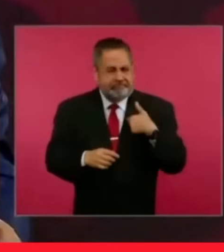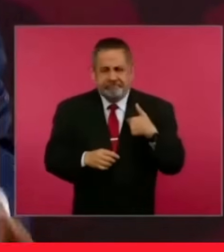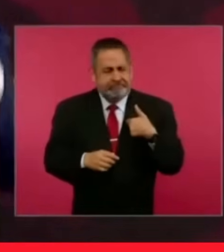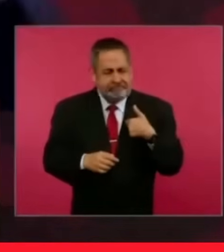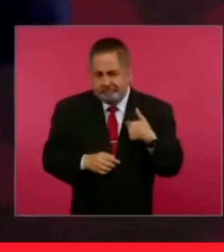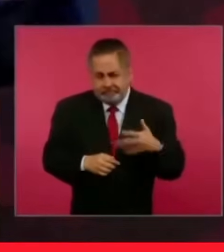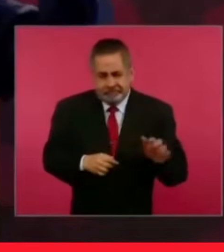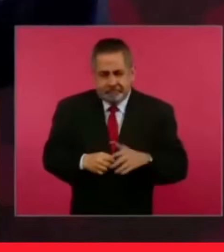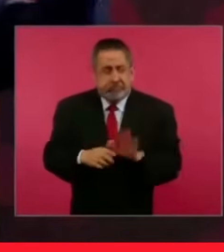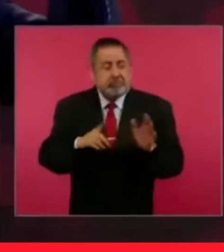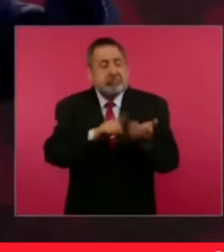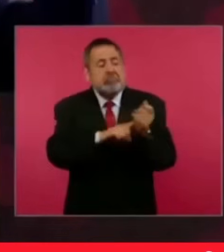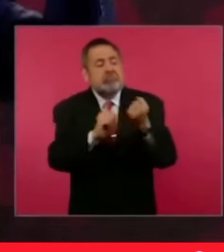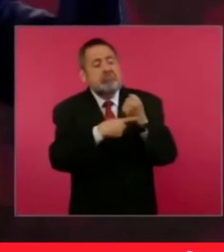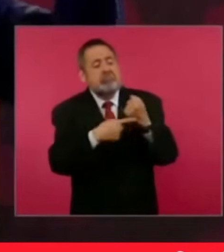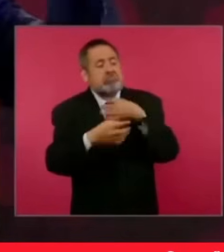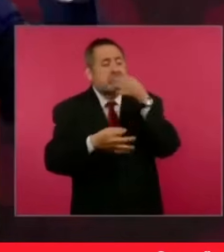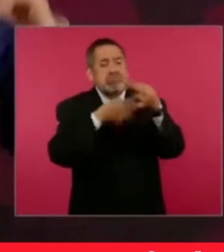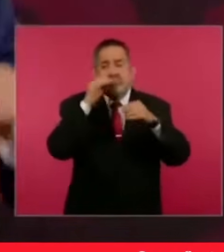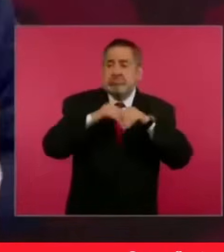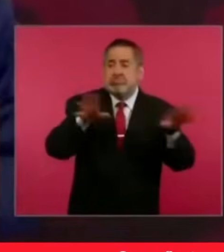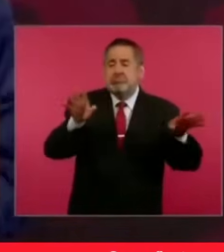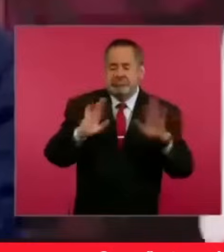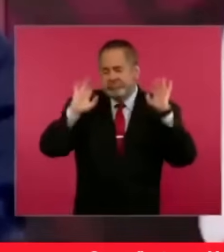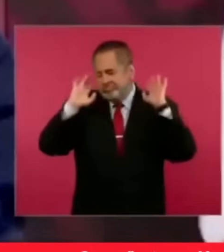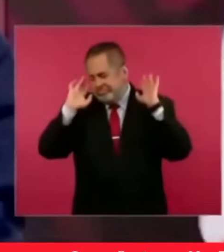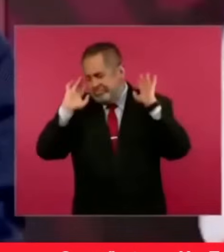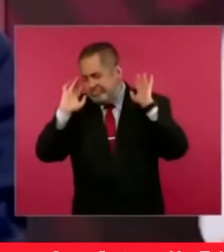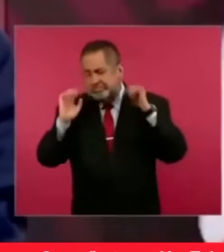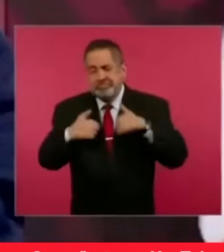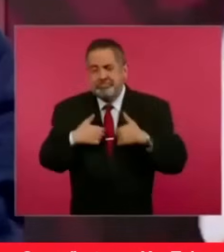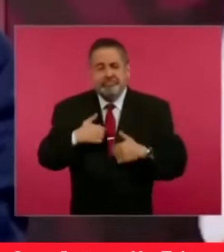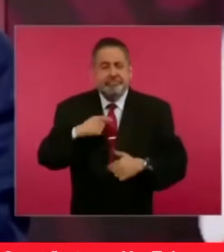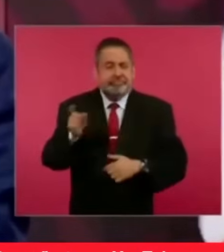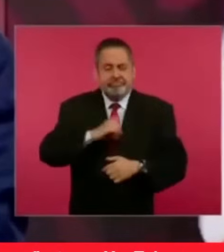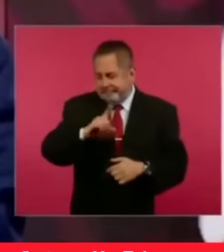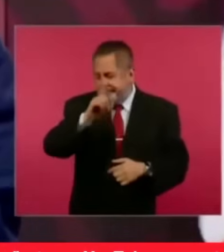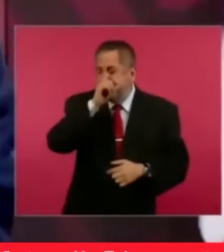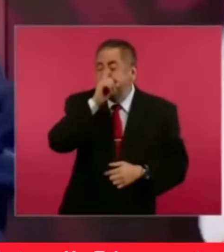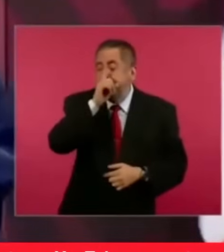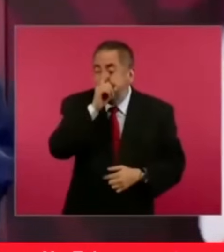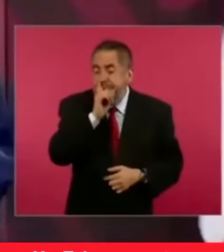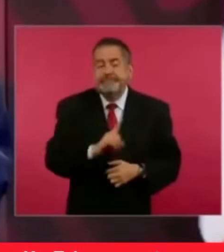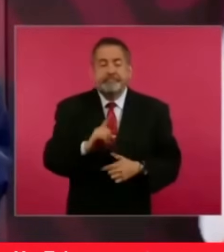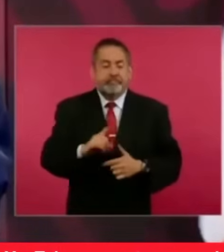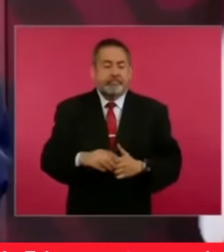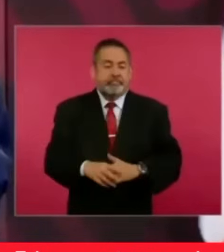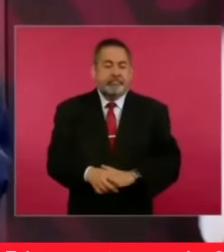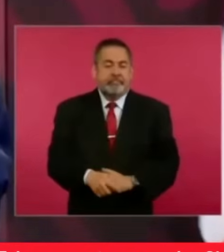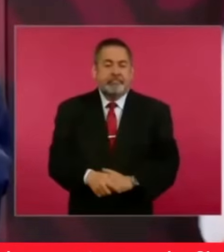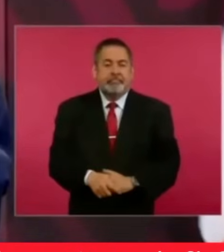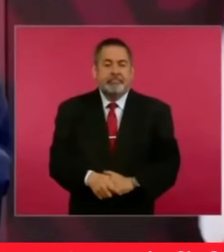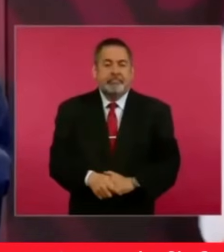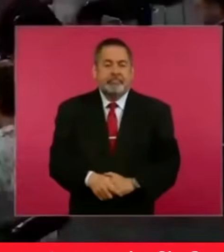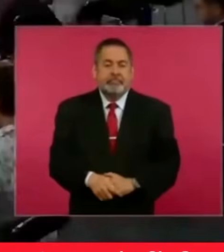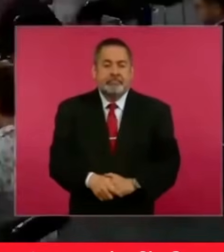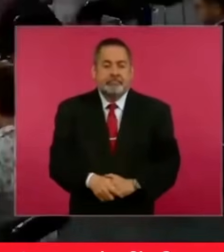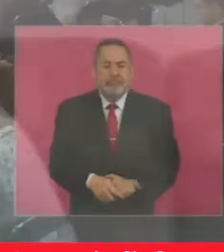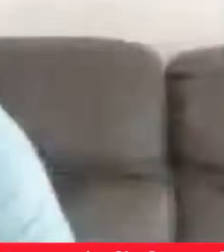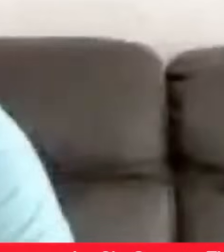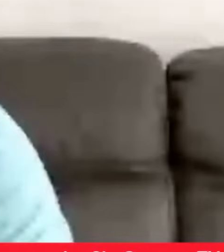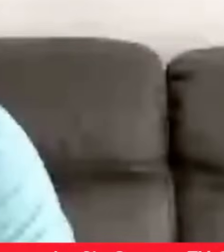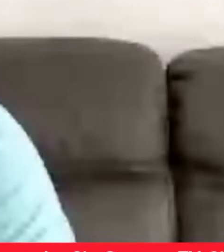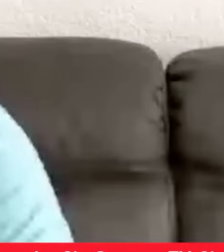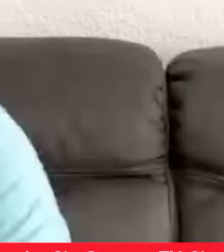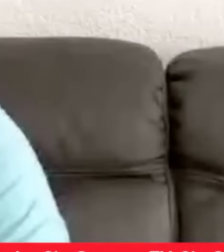o de quien dio a conocer esa información. Mentira. Los llama mentirosos